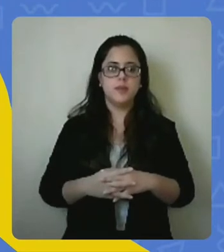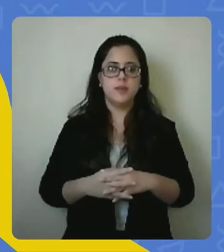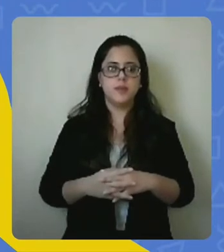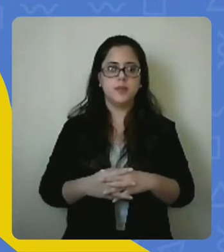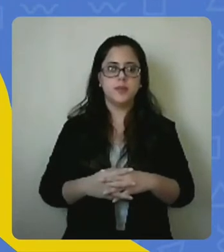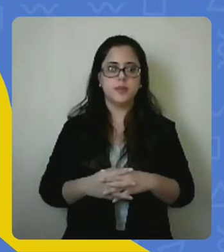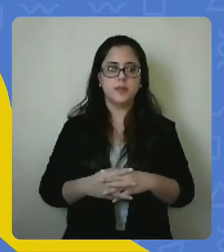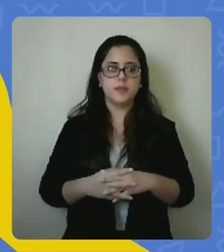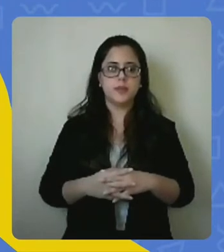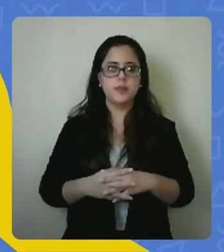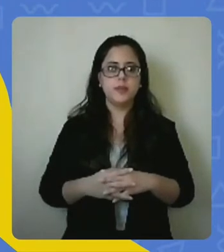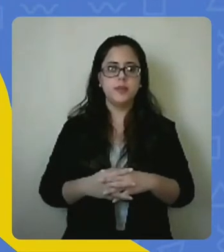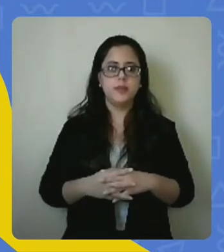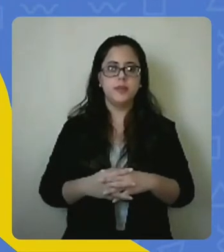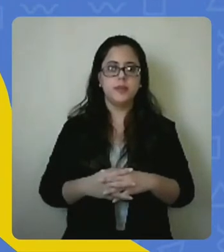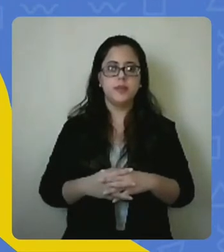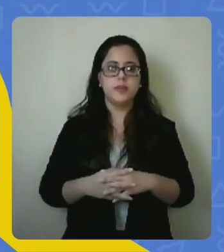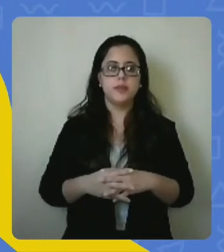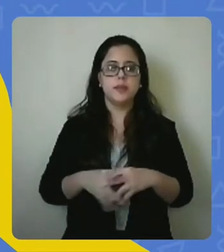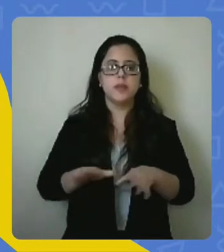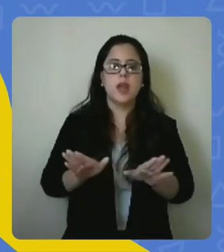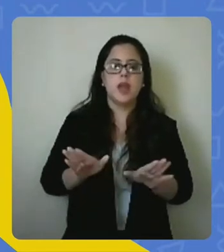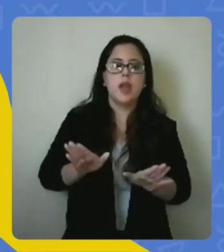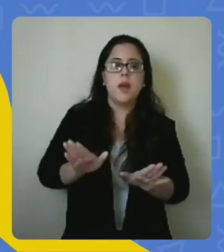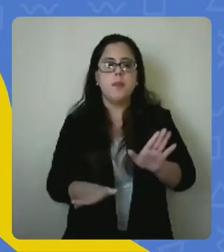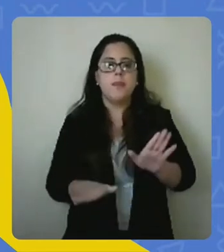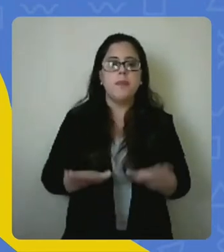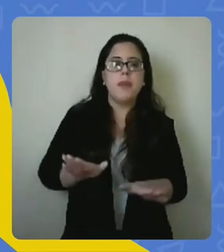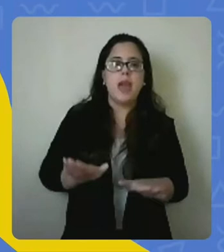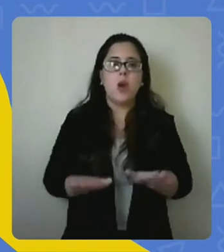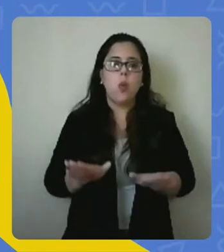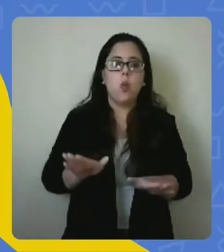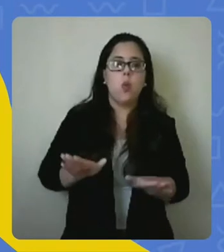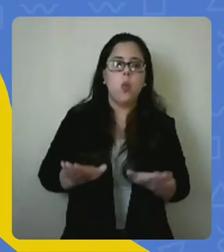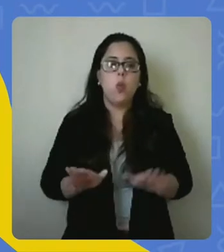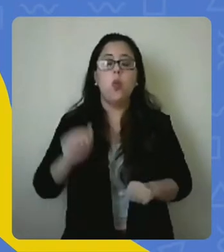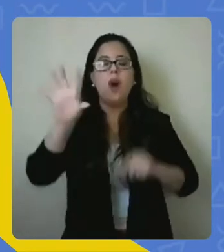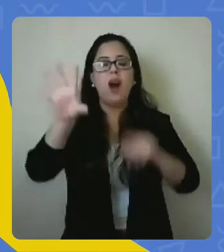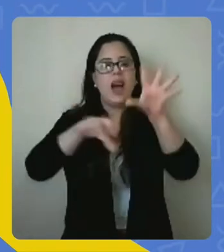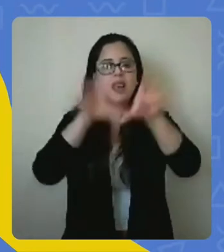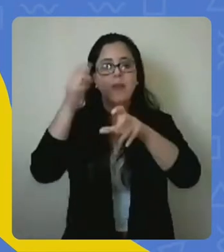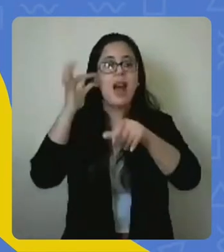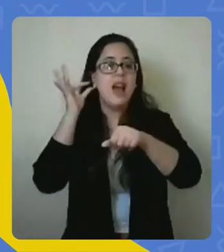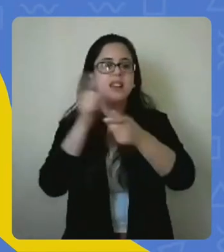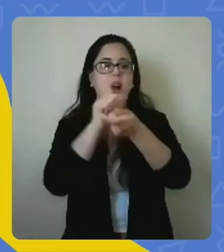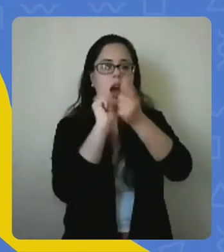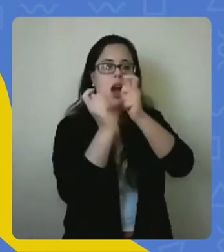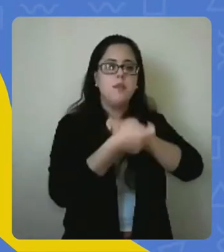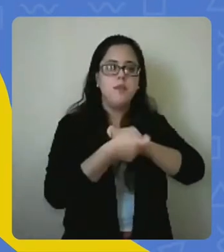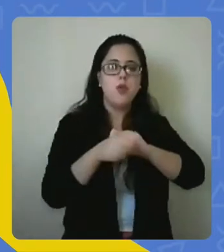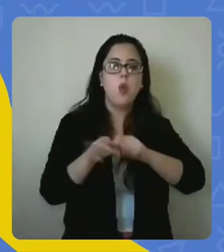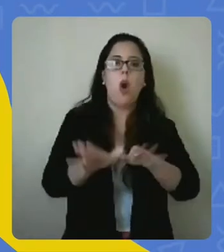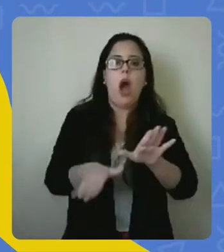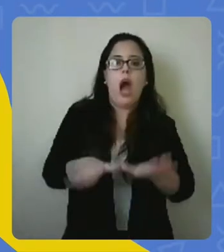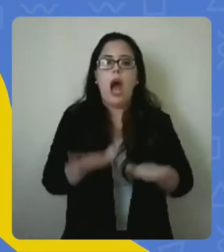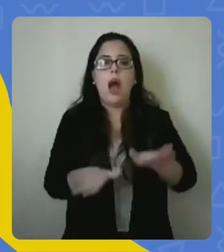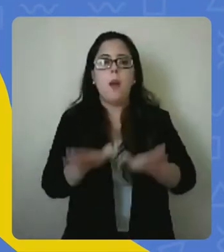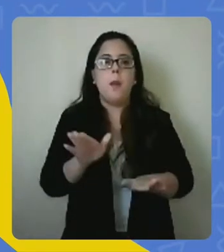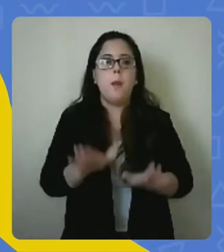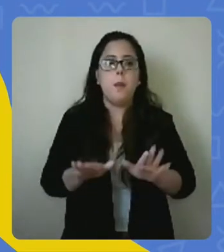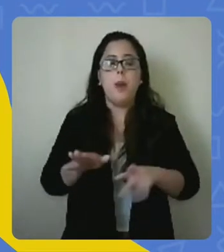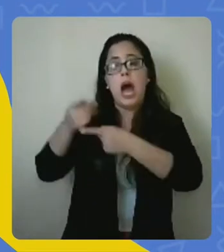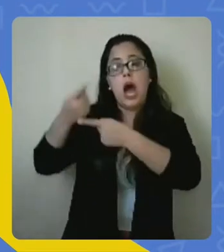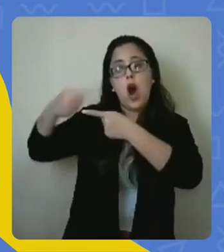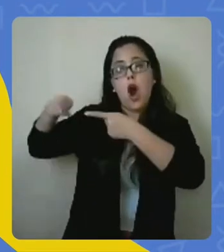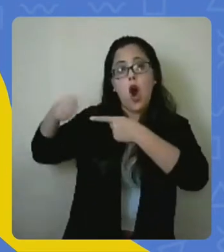Pingüino y gato son animales. De ahí era un animal, ahí cambió ella de categoría. Los otros ocuparon siempre sílabas. Si no